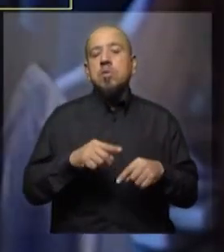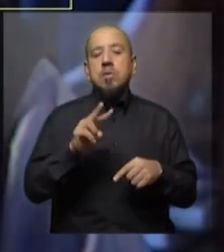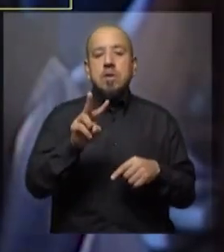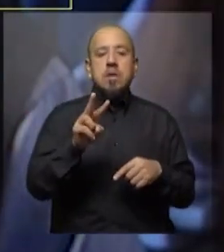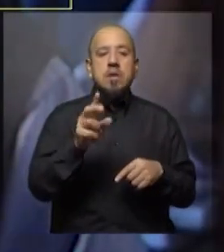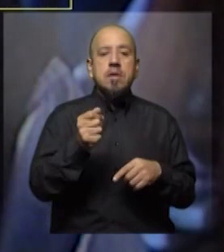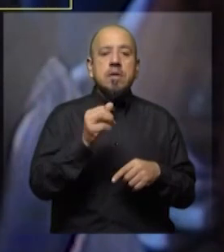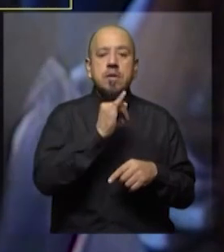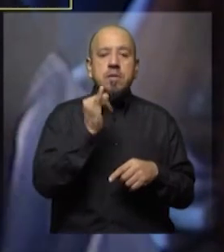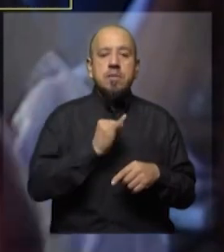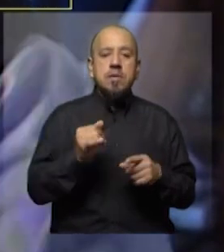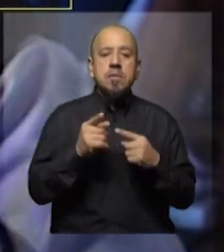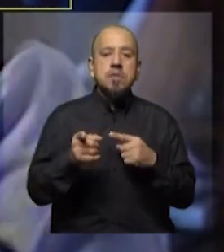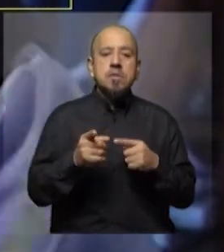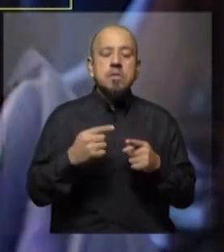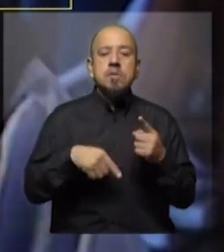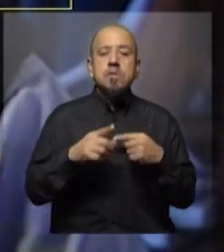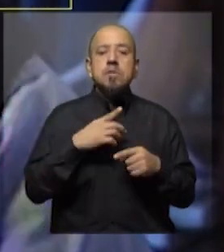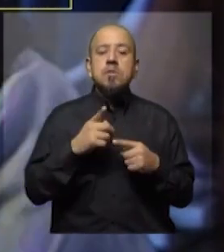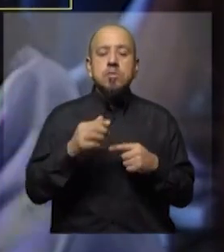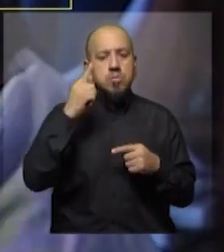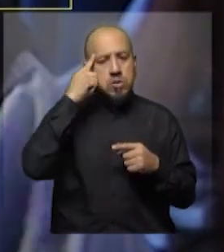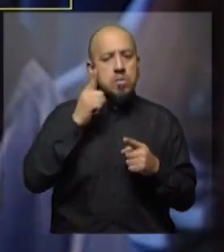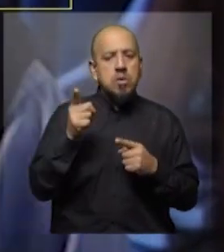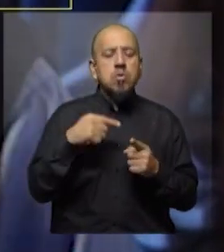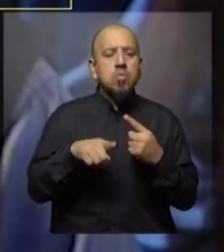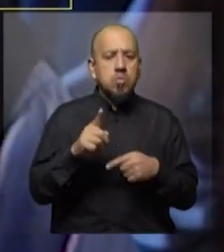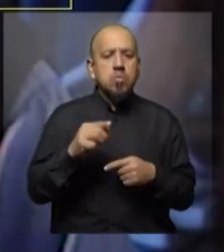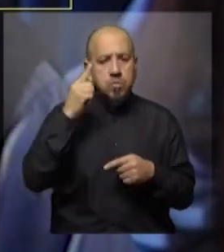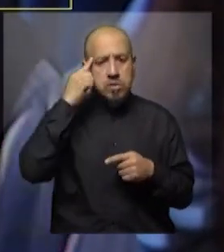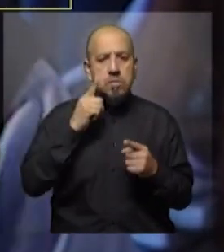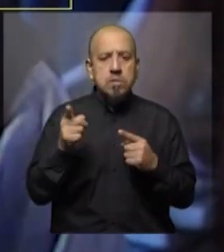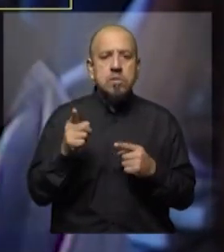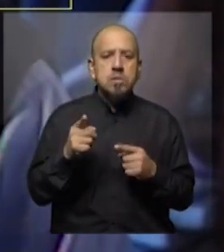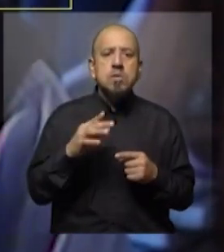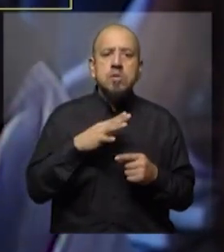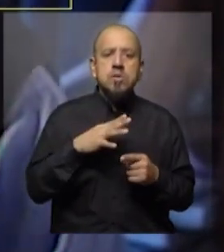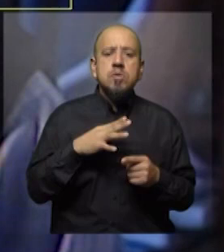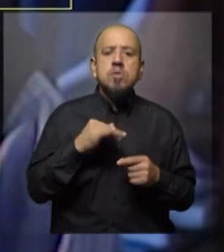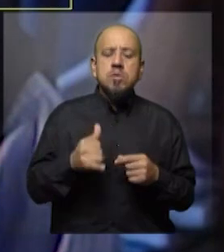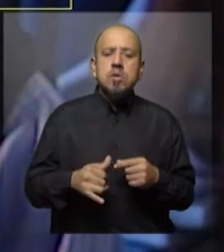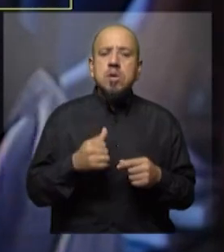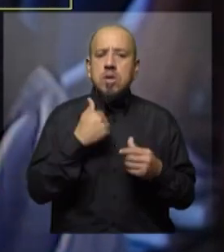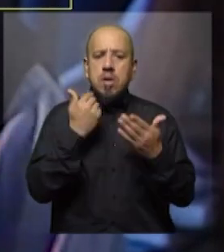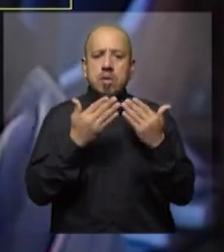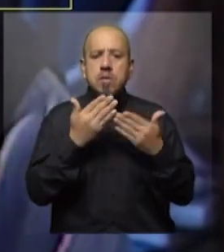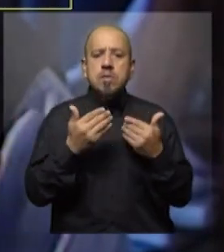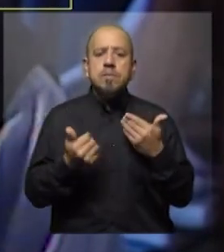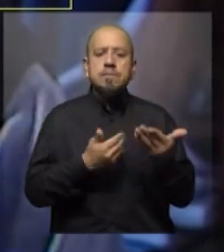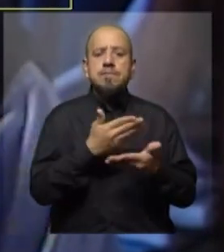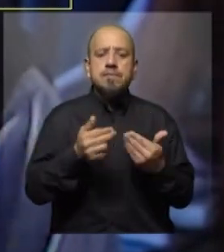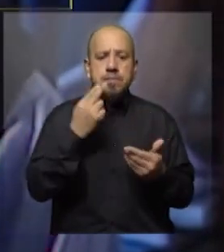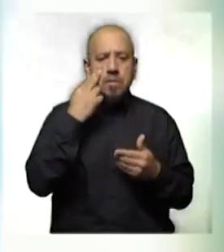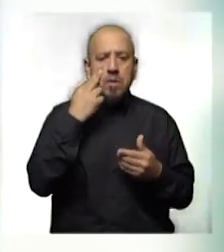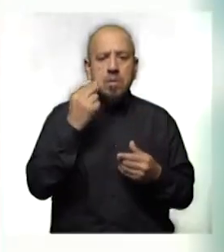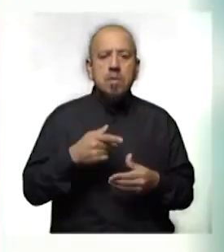para valorar en la distancia el pensamiento sino como un pensamiento que digamos tiene capacidad de interlocución verdad con los problemas